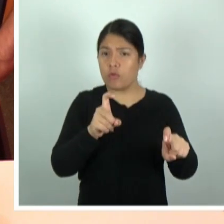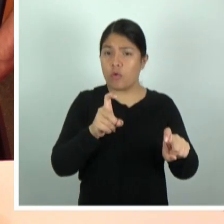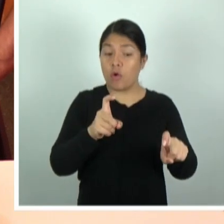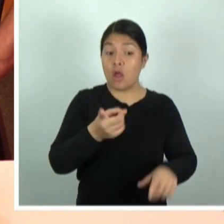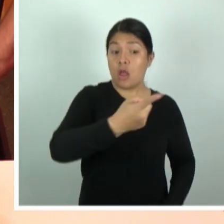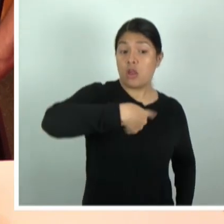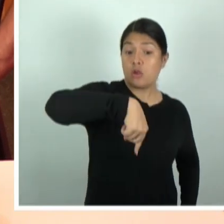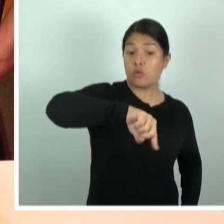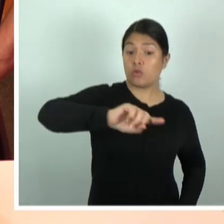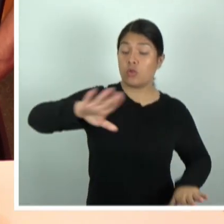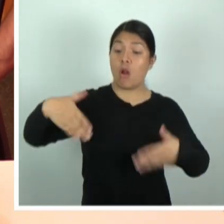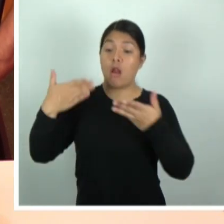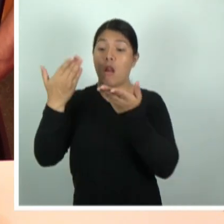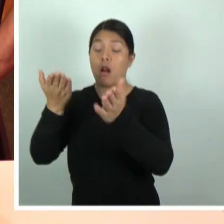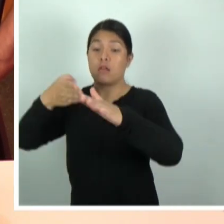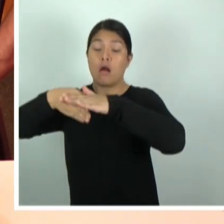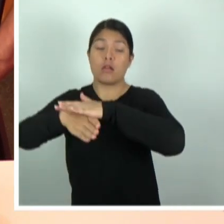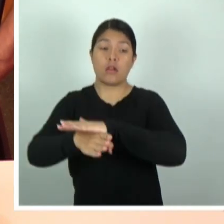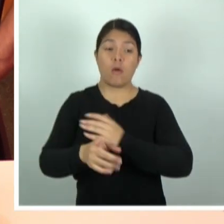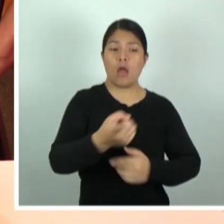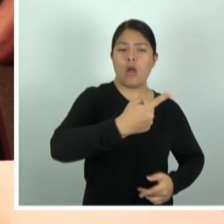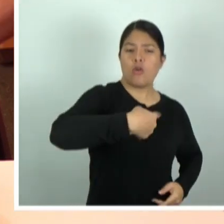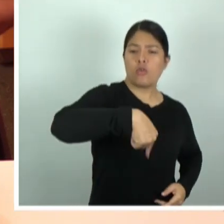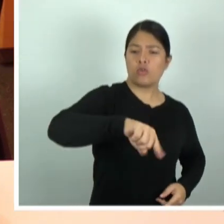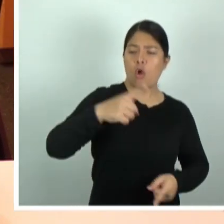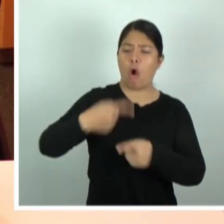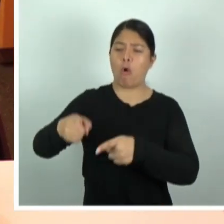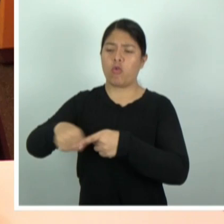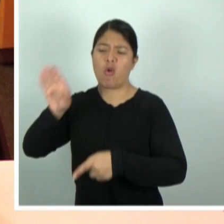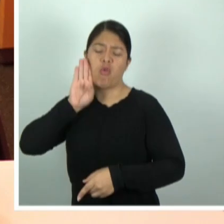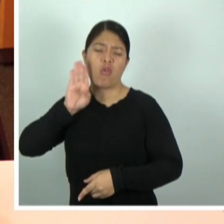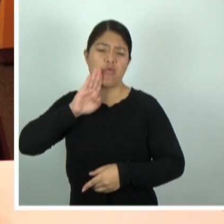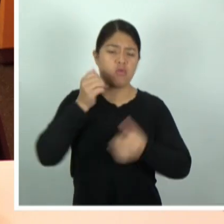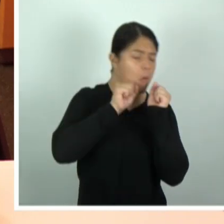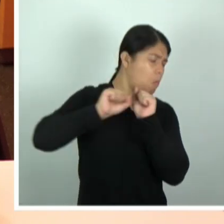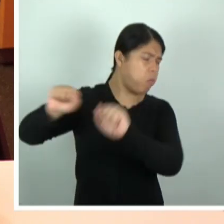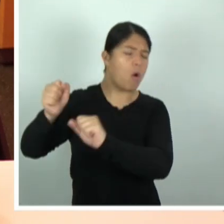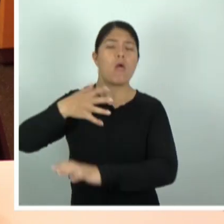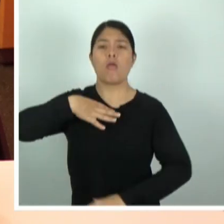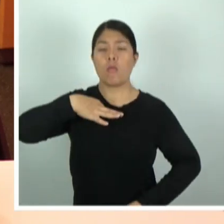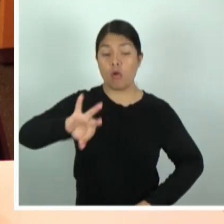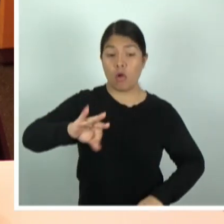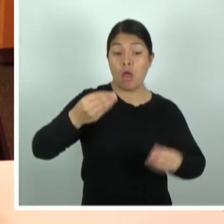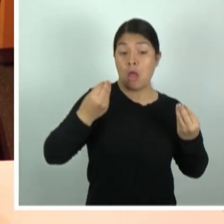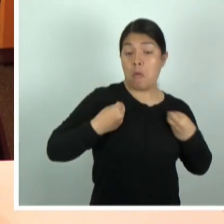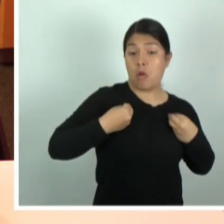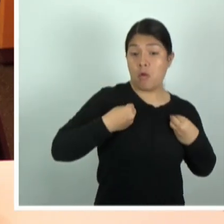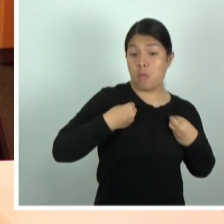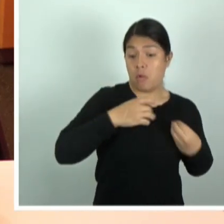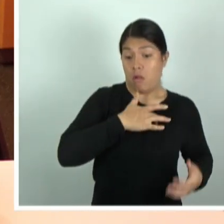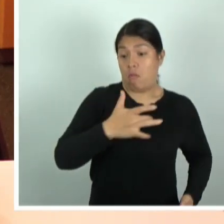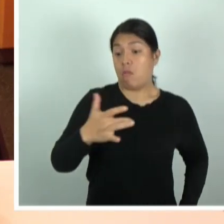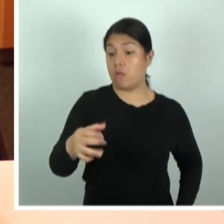gracia, podemos renunciar a toda cosa sucia y vivir piadosamente, como dice la